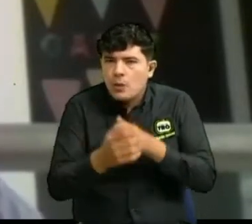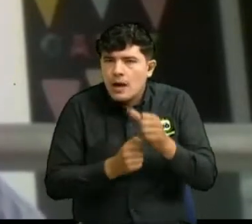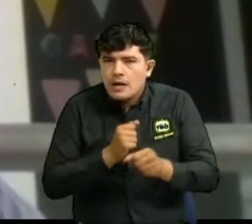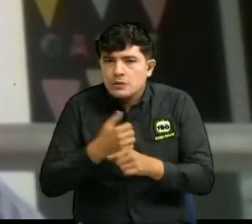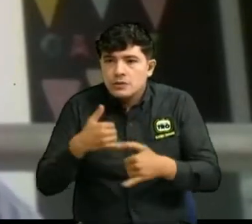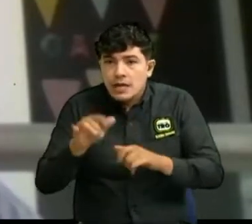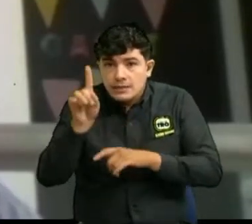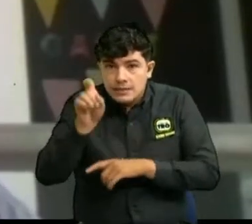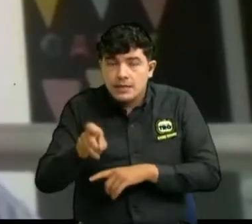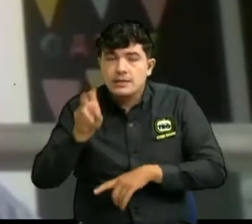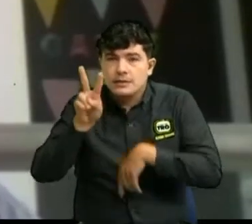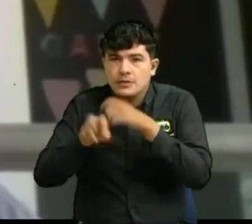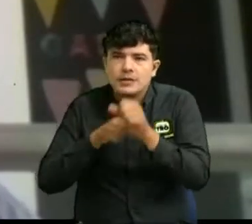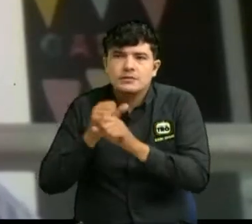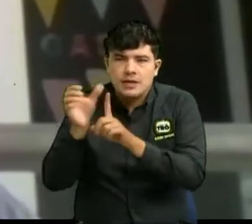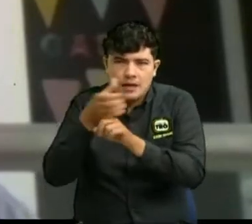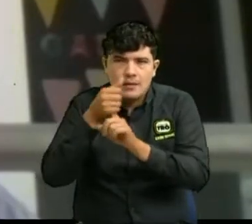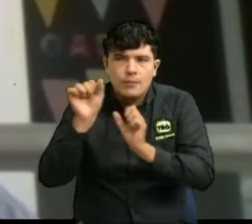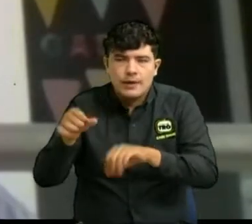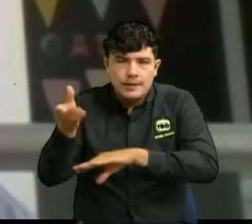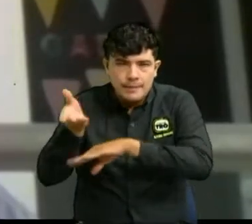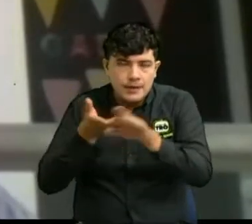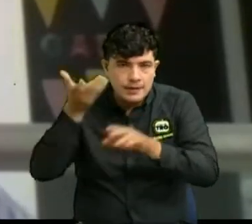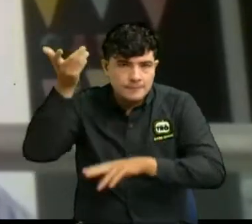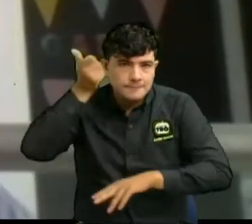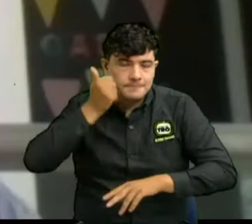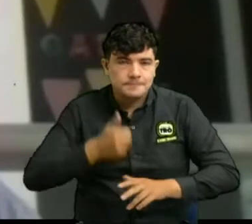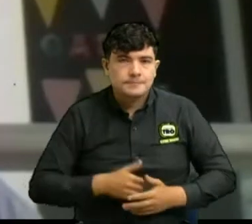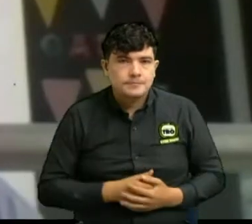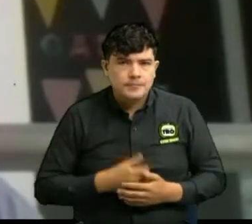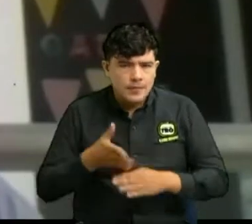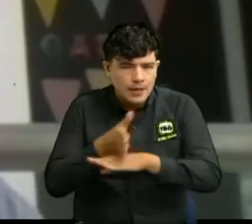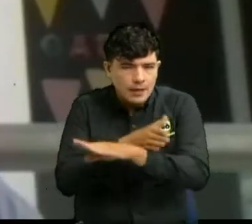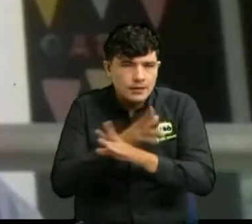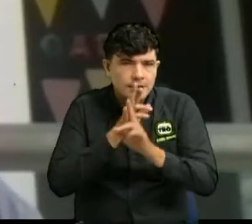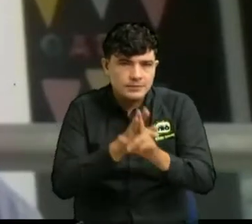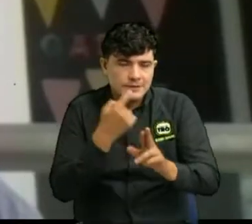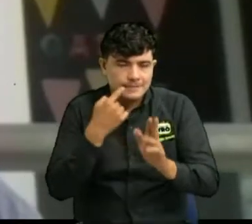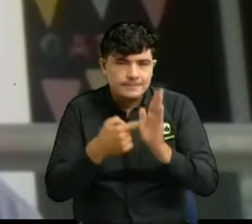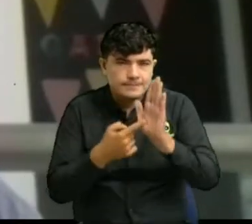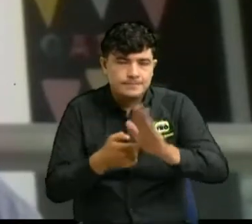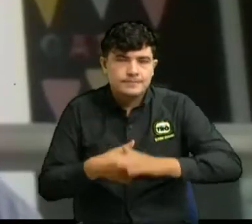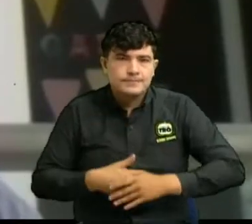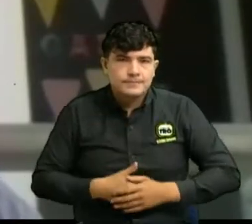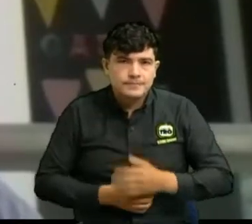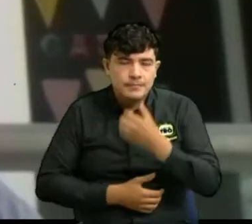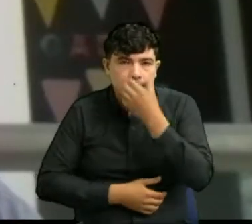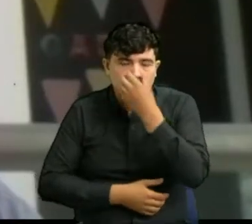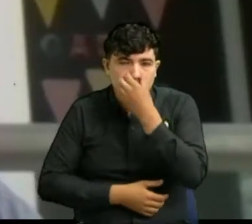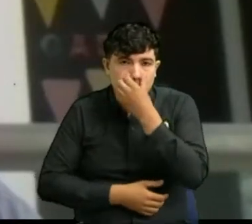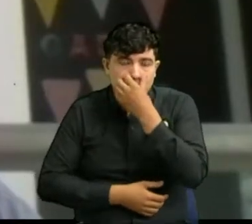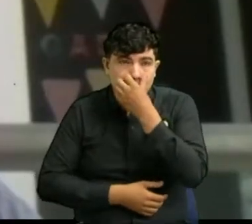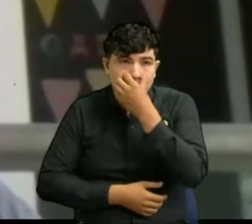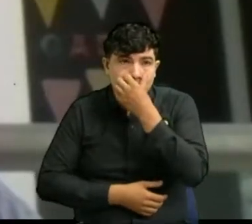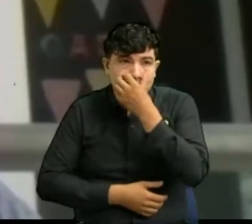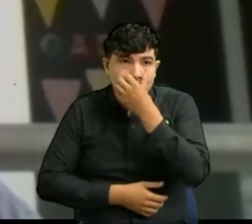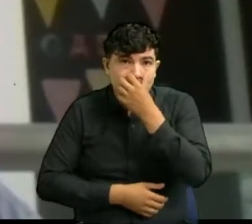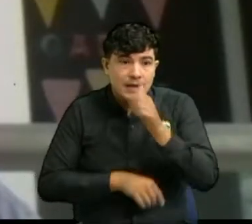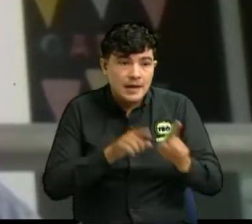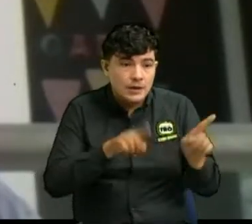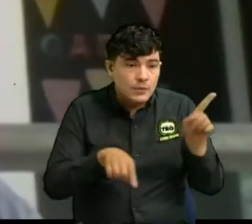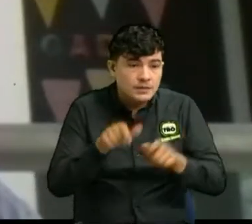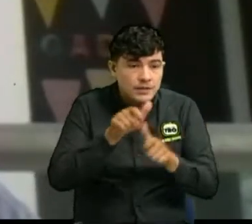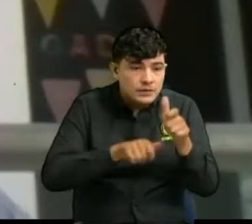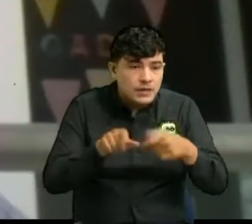es importante mostrar lo siguiente antes de ir a la segunda respuesta. Hay personas que muchas veces completan las